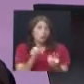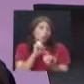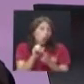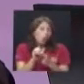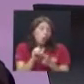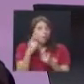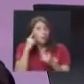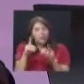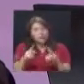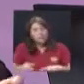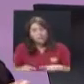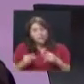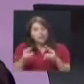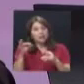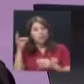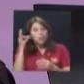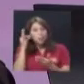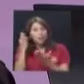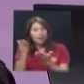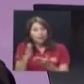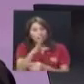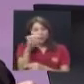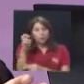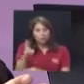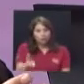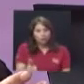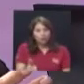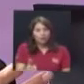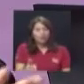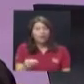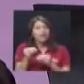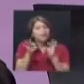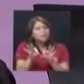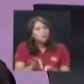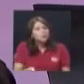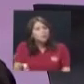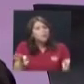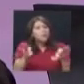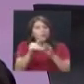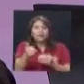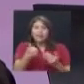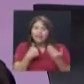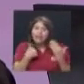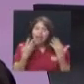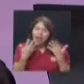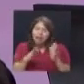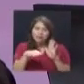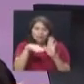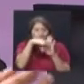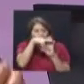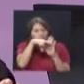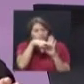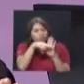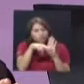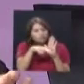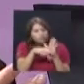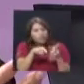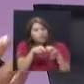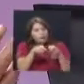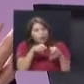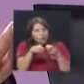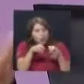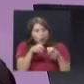las mujeres también en costa rica el que haya una regulación que sea comprensible